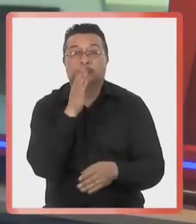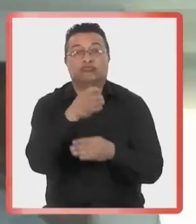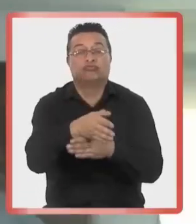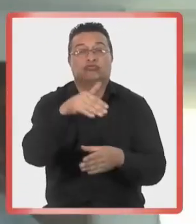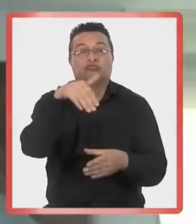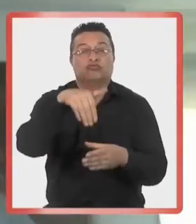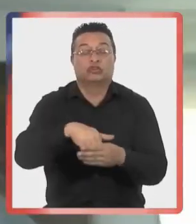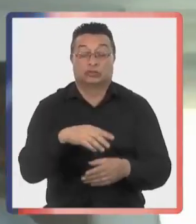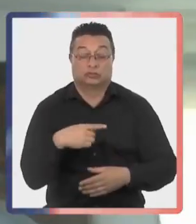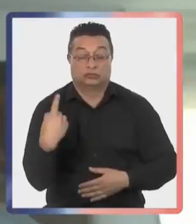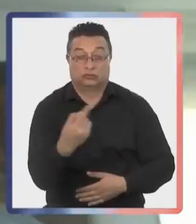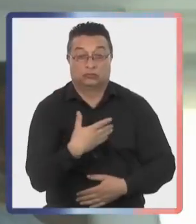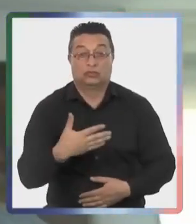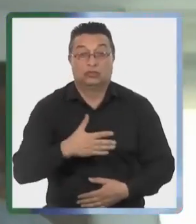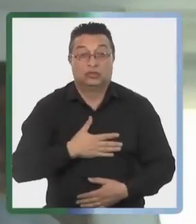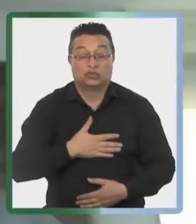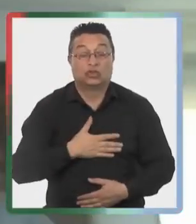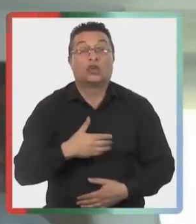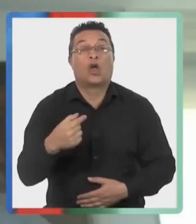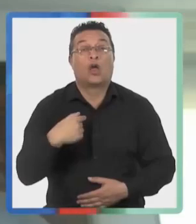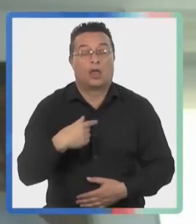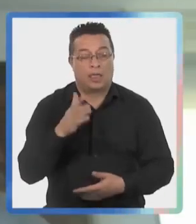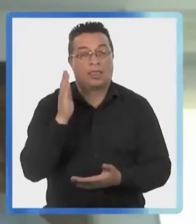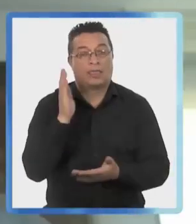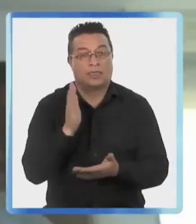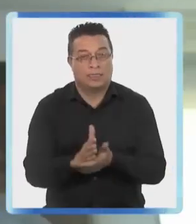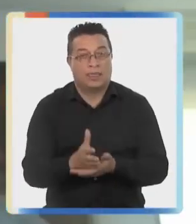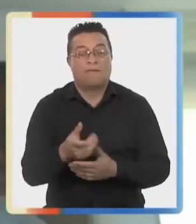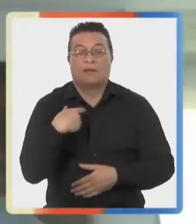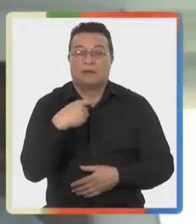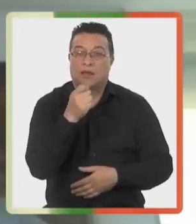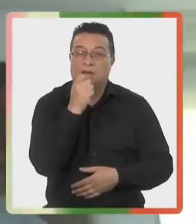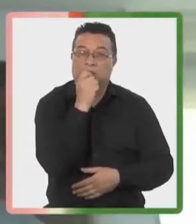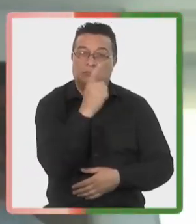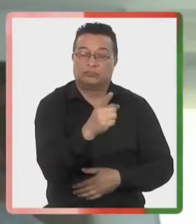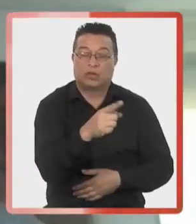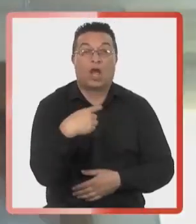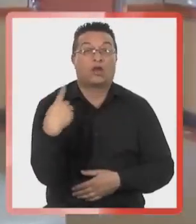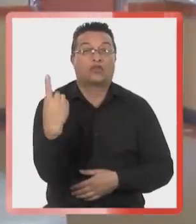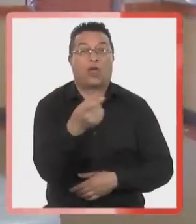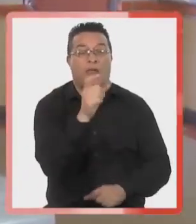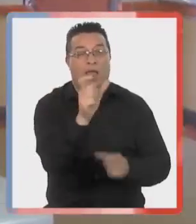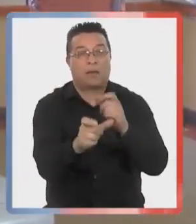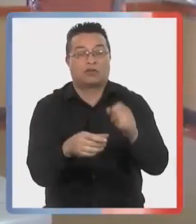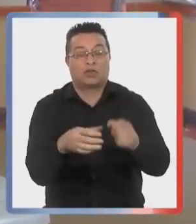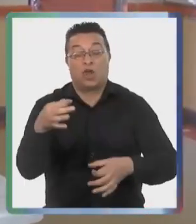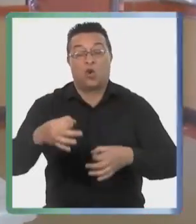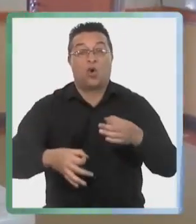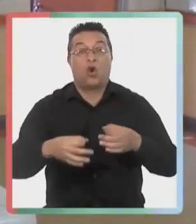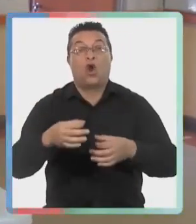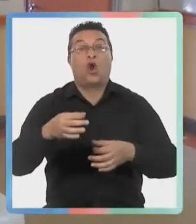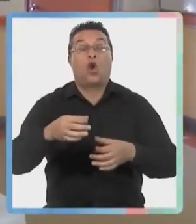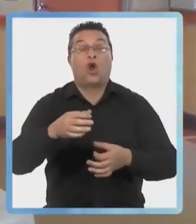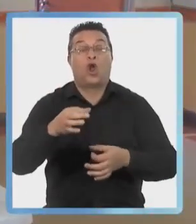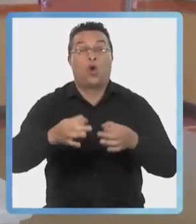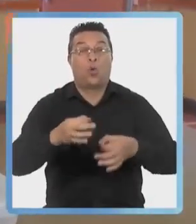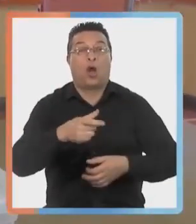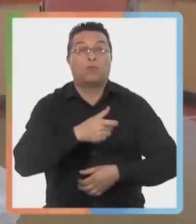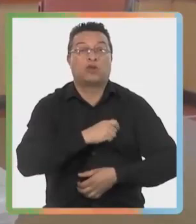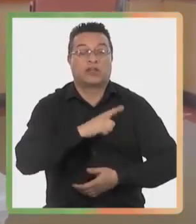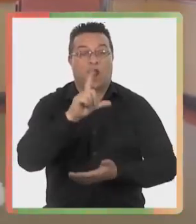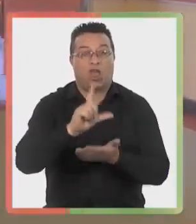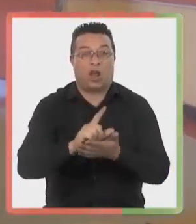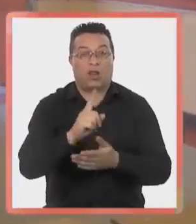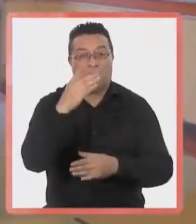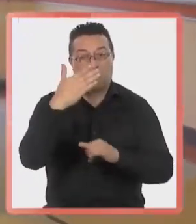votar? Nosotros tenemos que denunciar a todas estas personas a los juzgados de policía local.